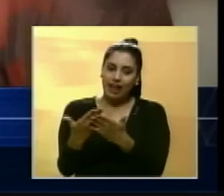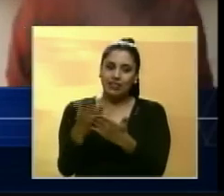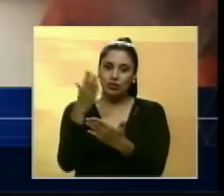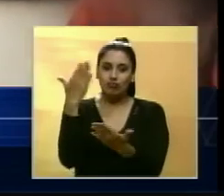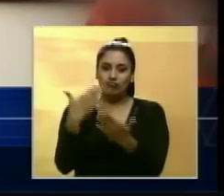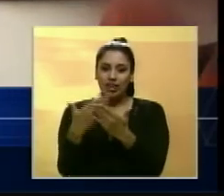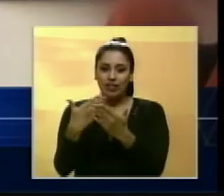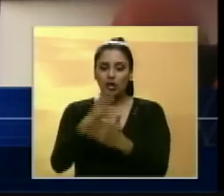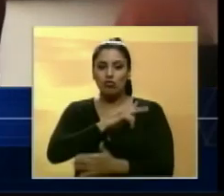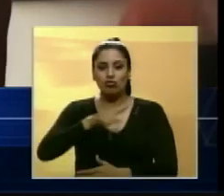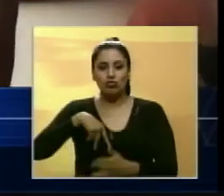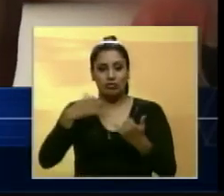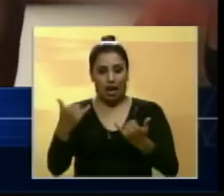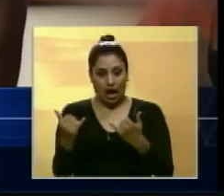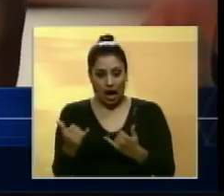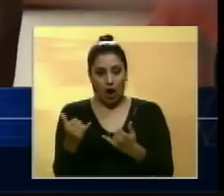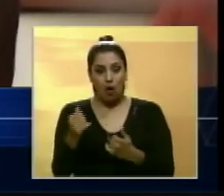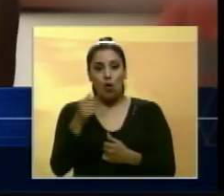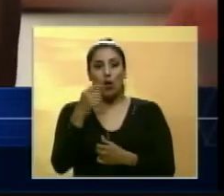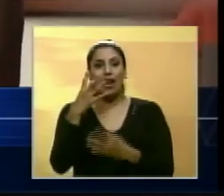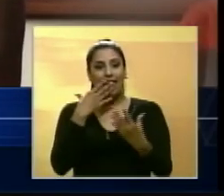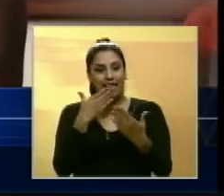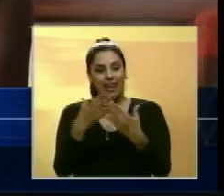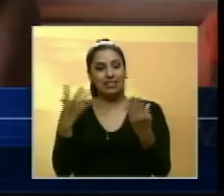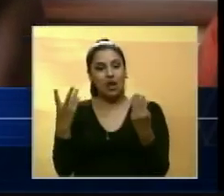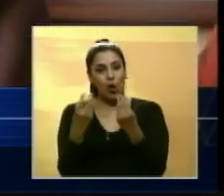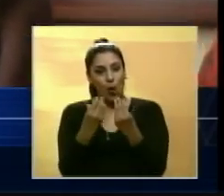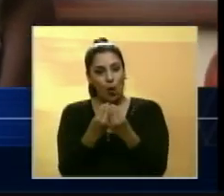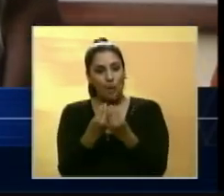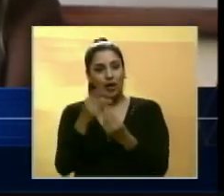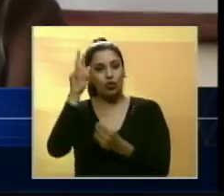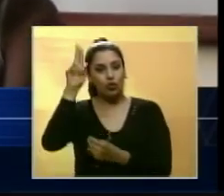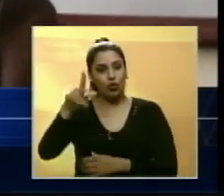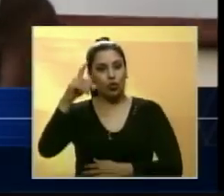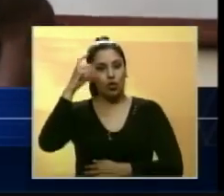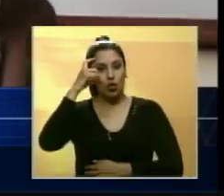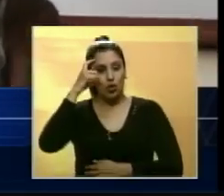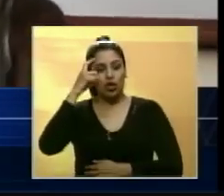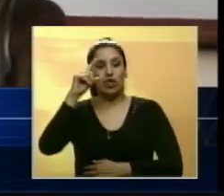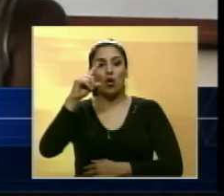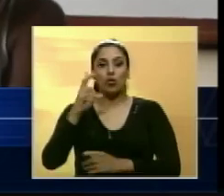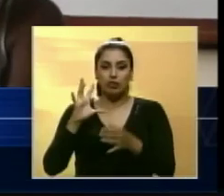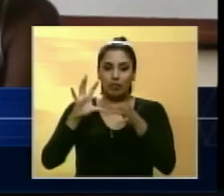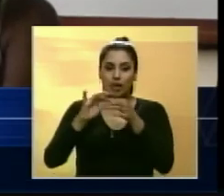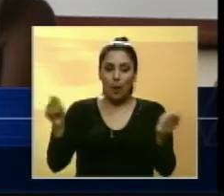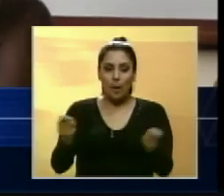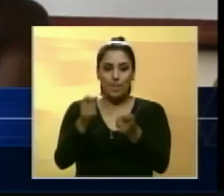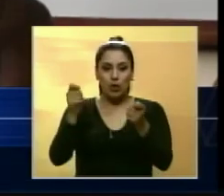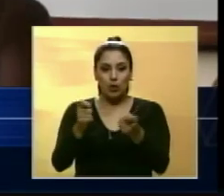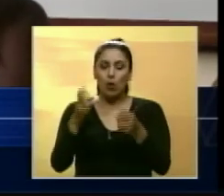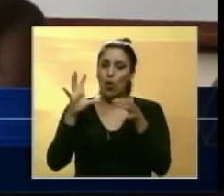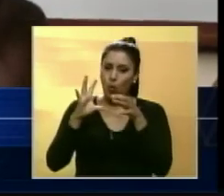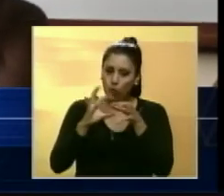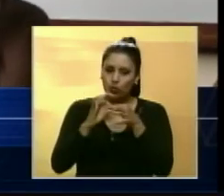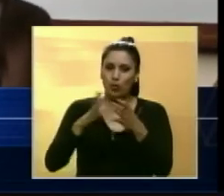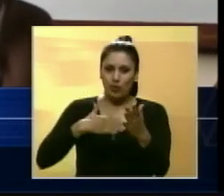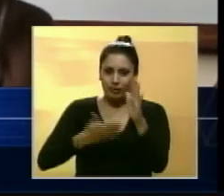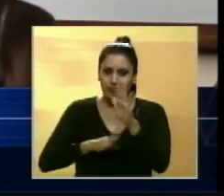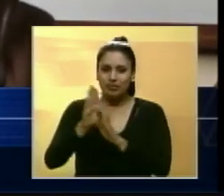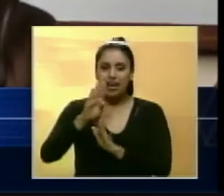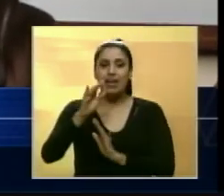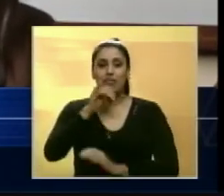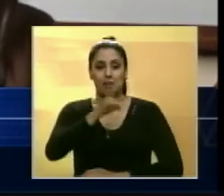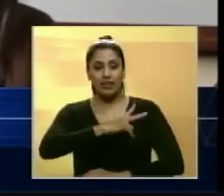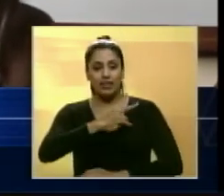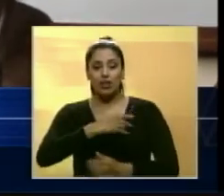su testimonio. Nosotros a ustedes seguimos agradeciéndoles el acompañarnos día a día. Únanse a nuestra campaña, juntos podemos.